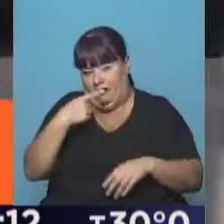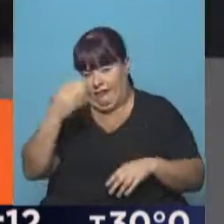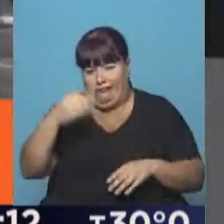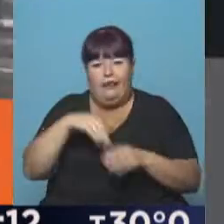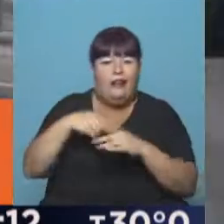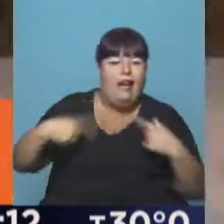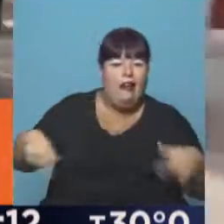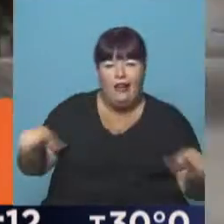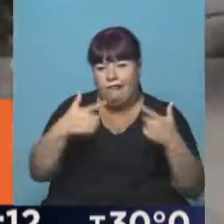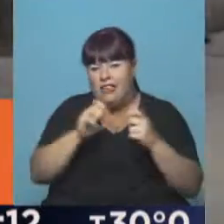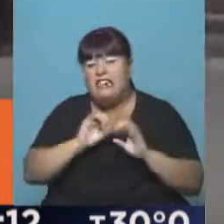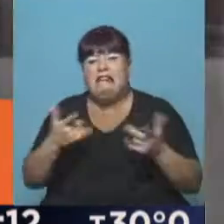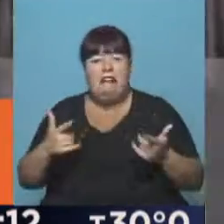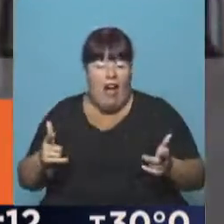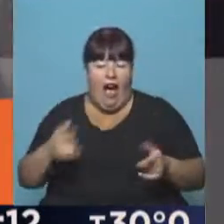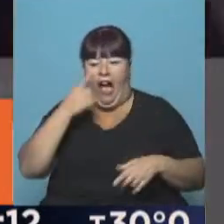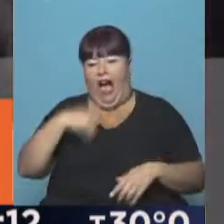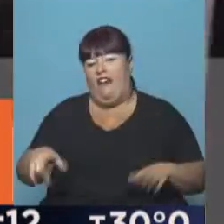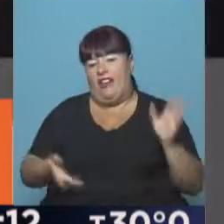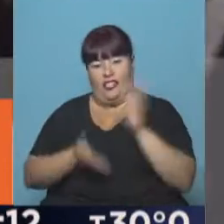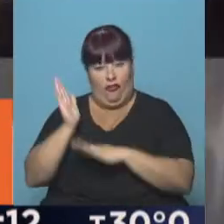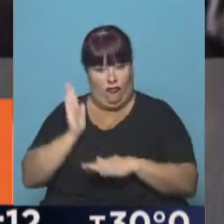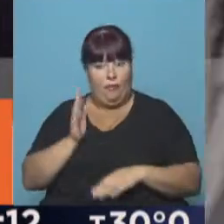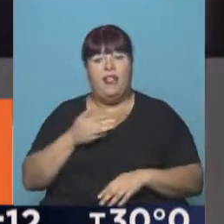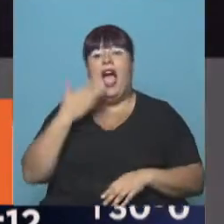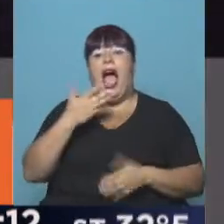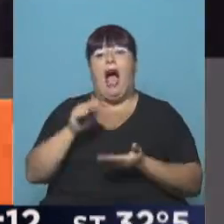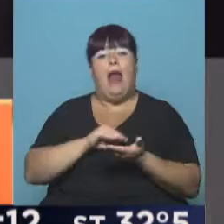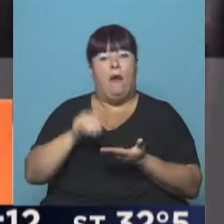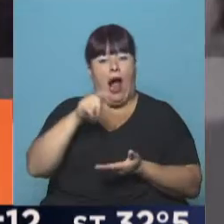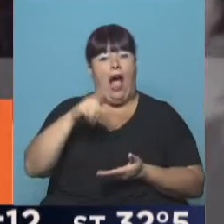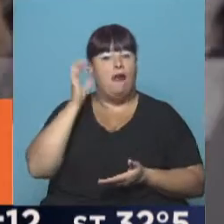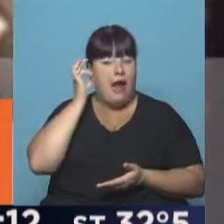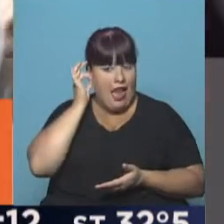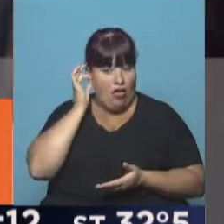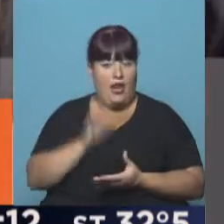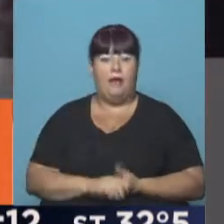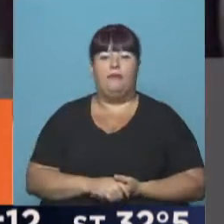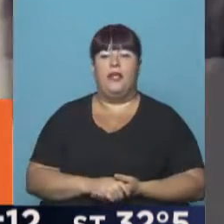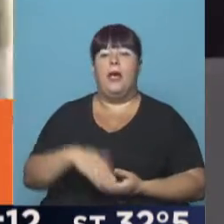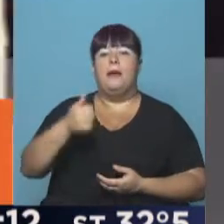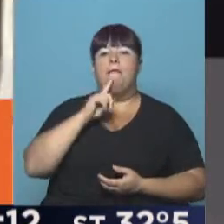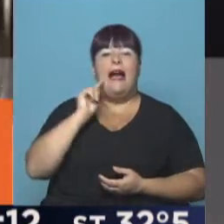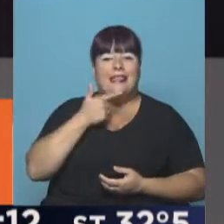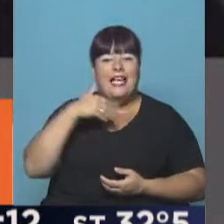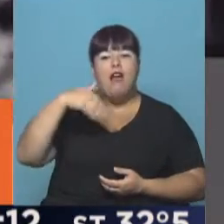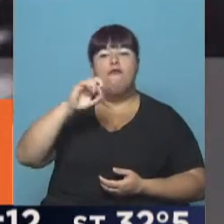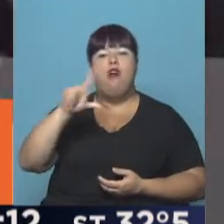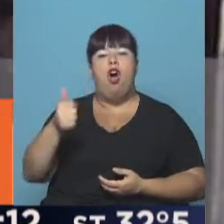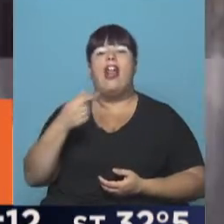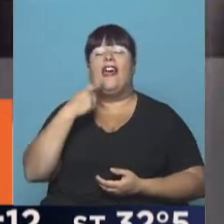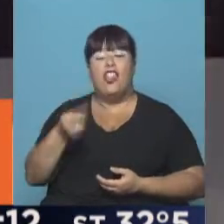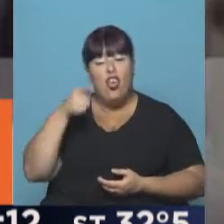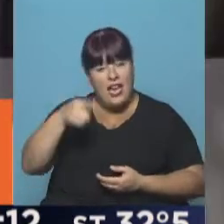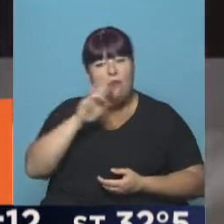dentro de la habitación, no encontraron nada raro y terminaron yéndose. El que habló fue el abogado de Diego Armando Maradona, Matías Morla, y dijo que